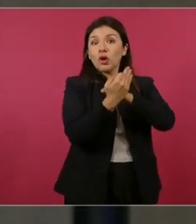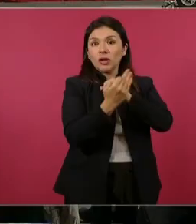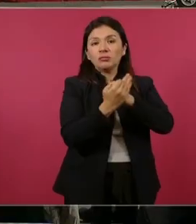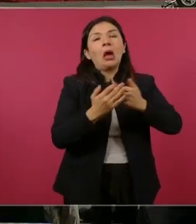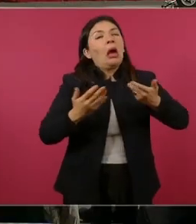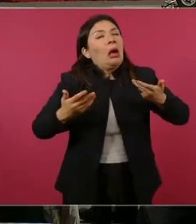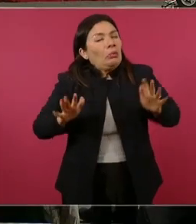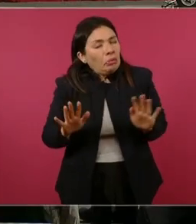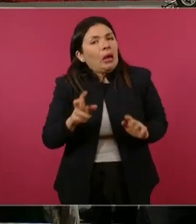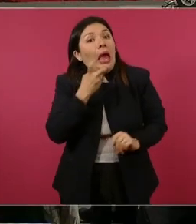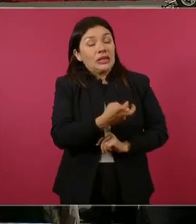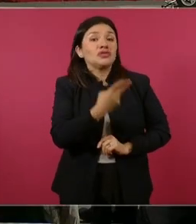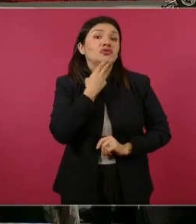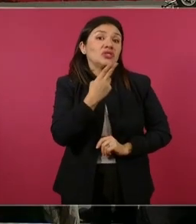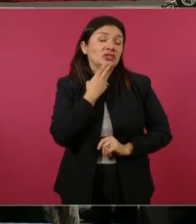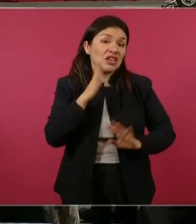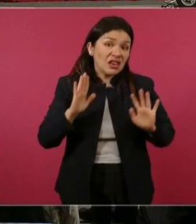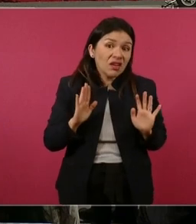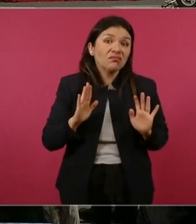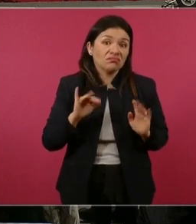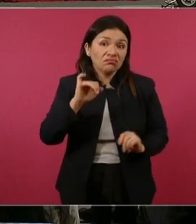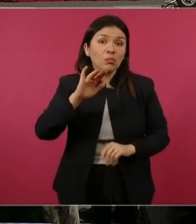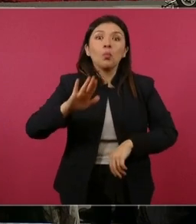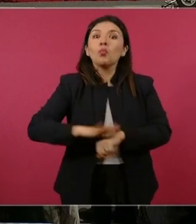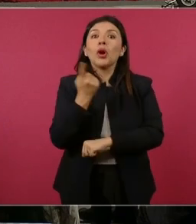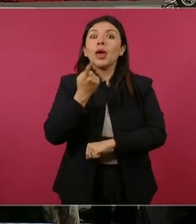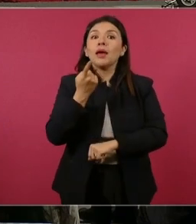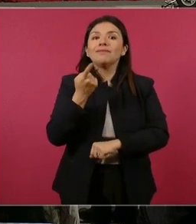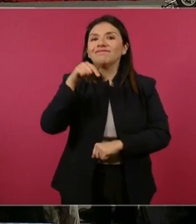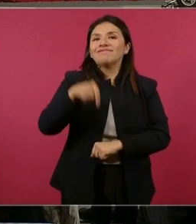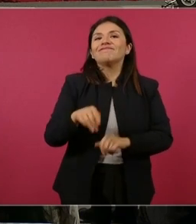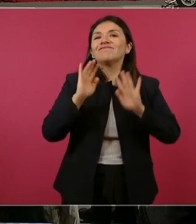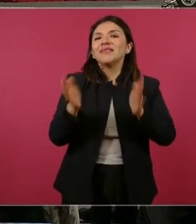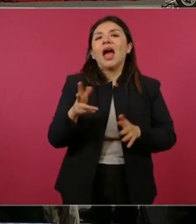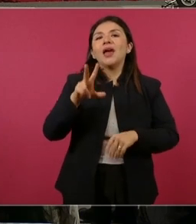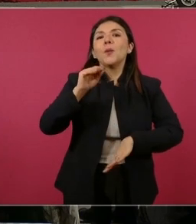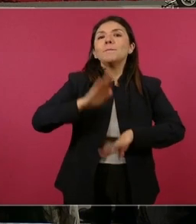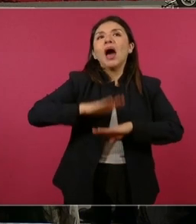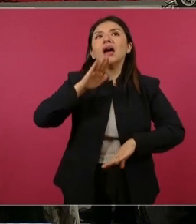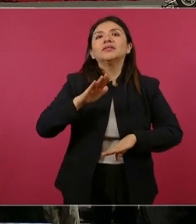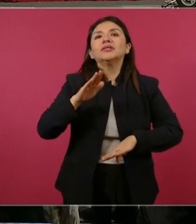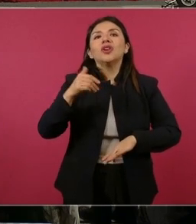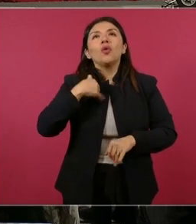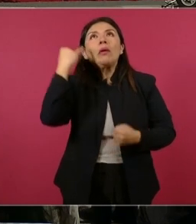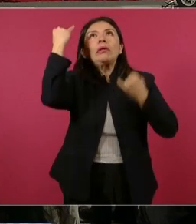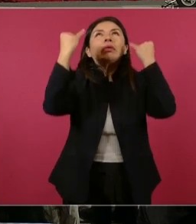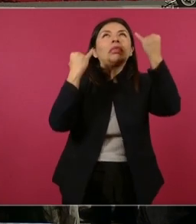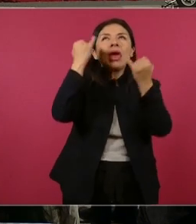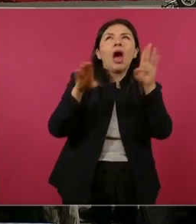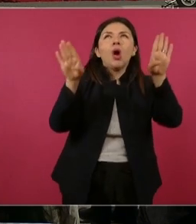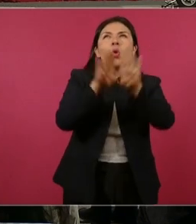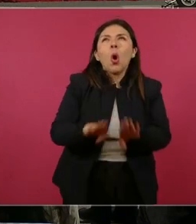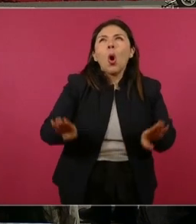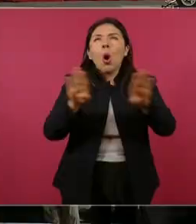ayudaría mucho, porque entonces ya no tendríamos que estar planteando